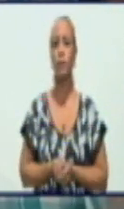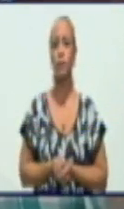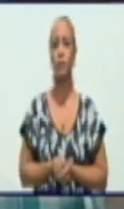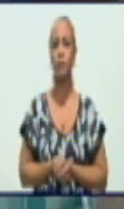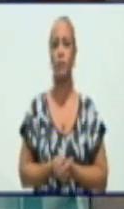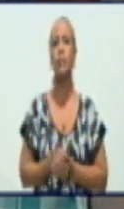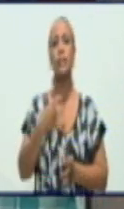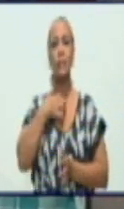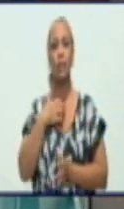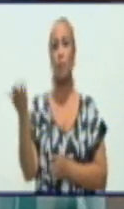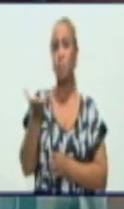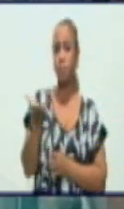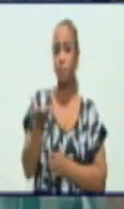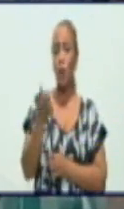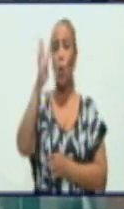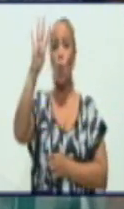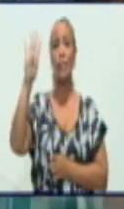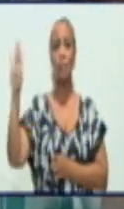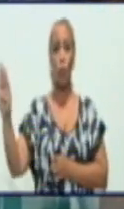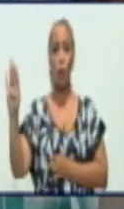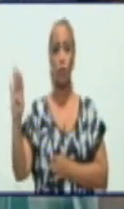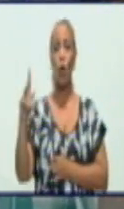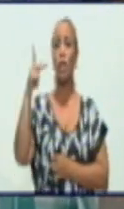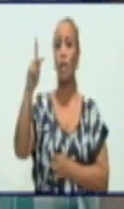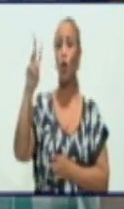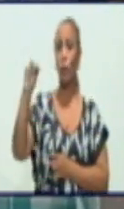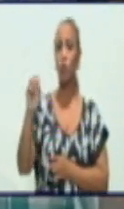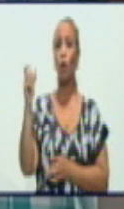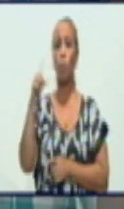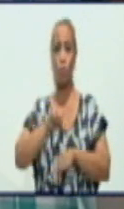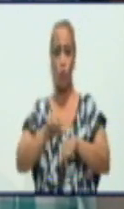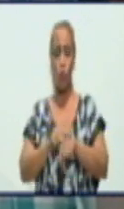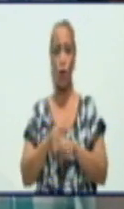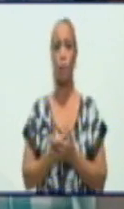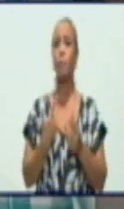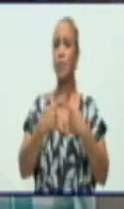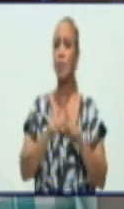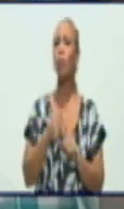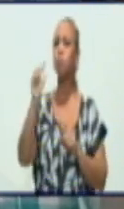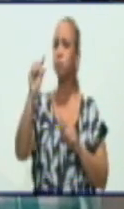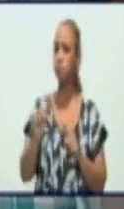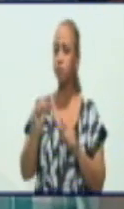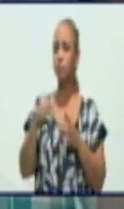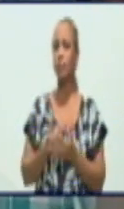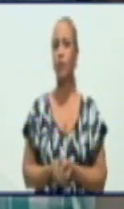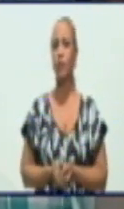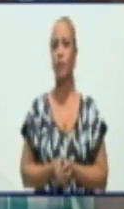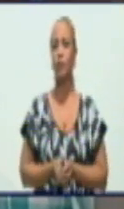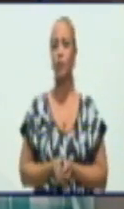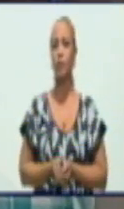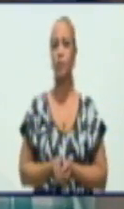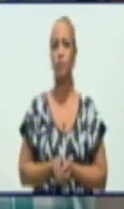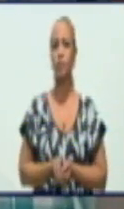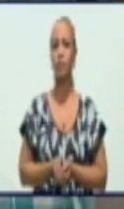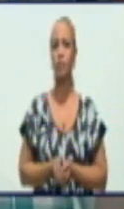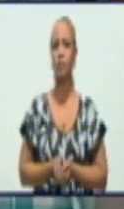44 kilómetros por hora pensamos que disminuya pero no va a ser así y va a demorar pero no va a ser como